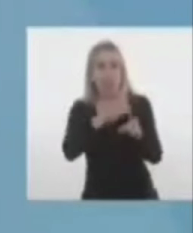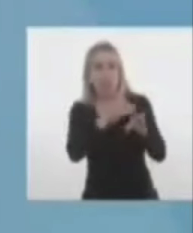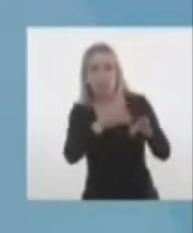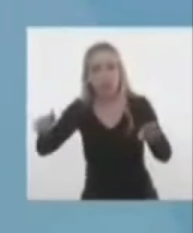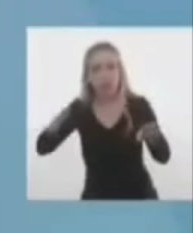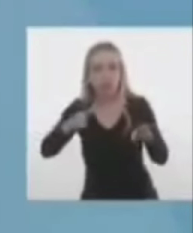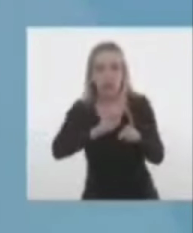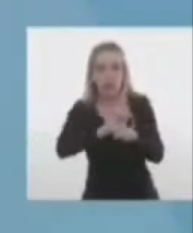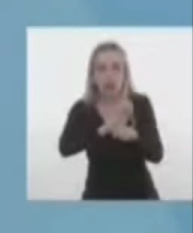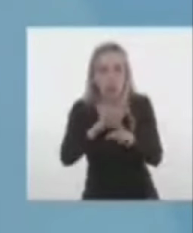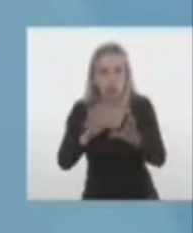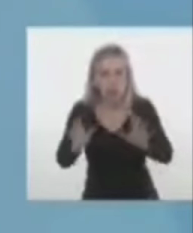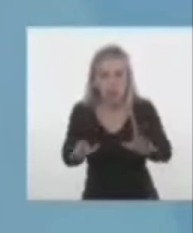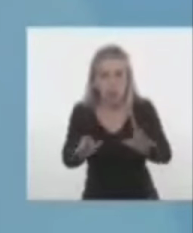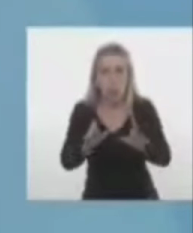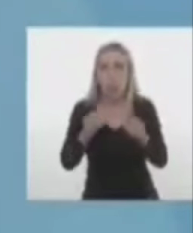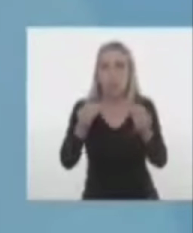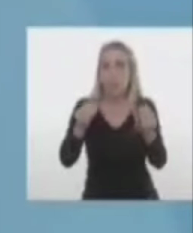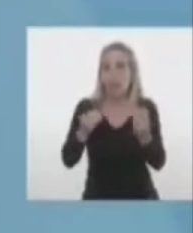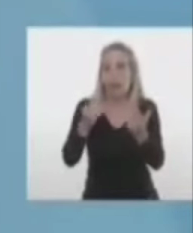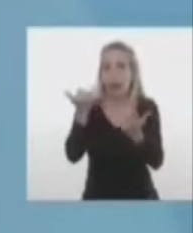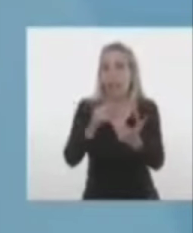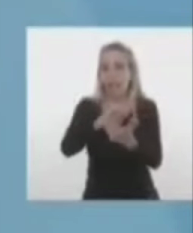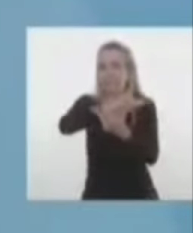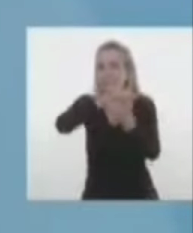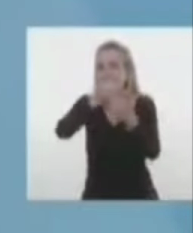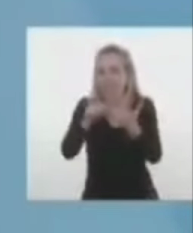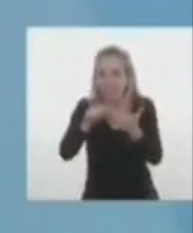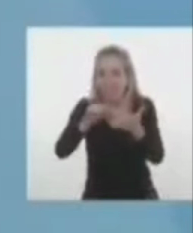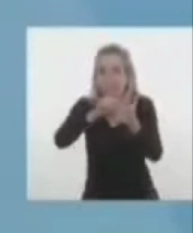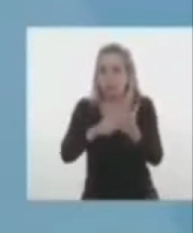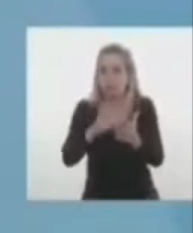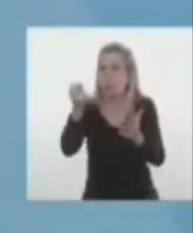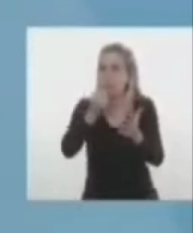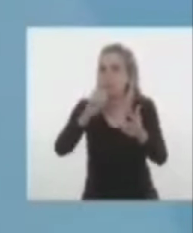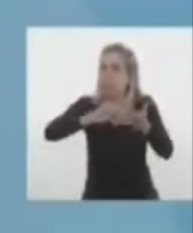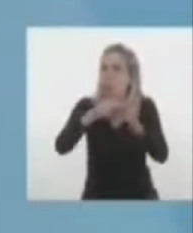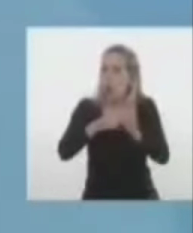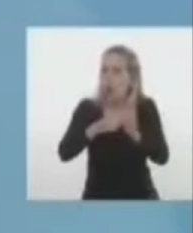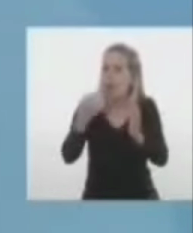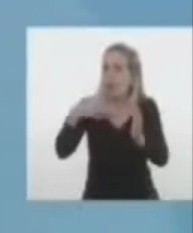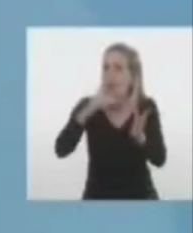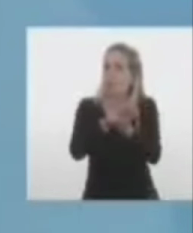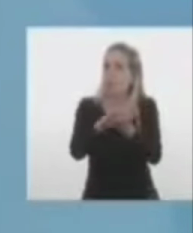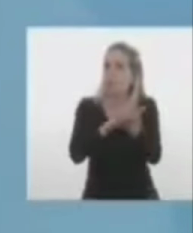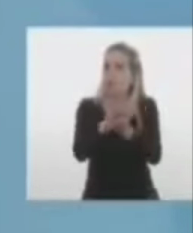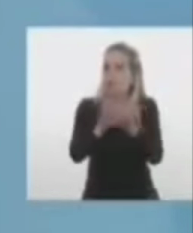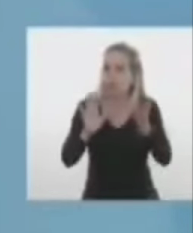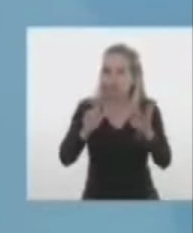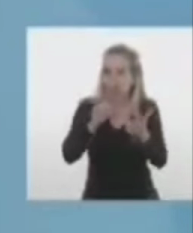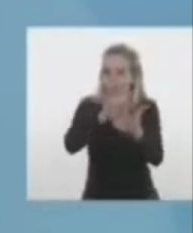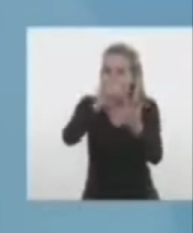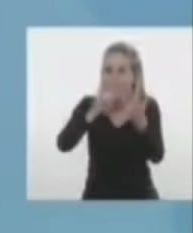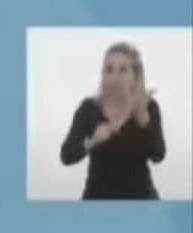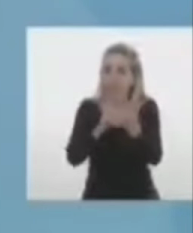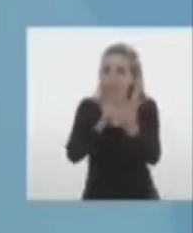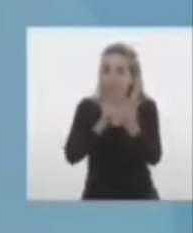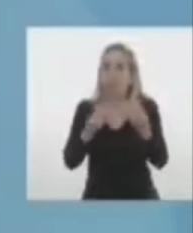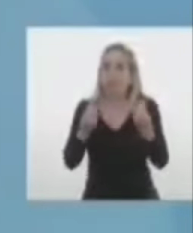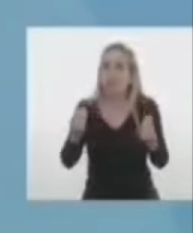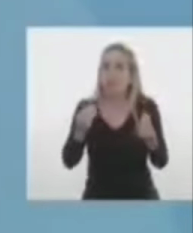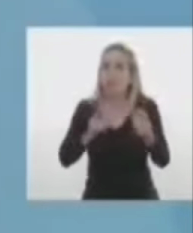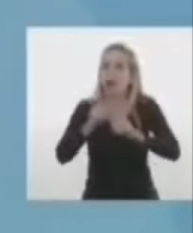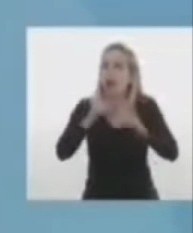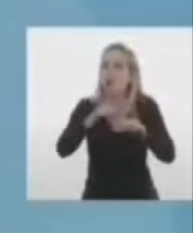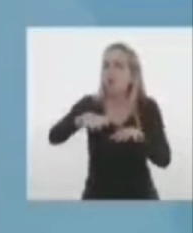que... Esto era predecible, Luis, que sucediera. Cuando vos loteas el poder de la forma que lo loteó Alberto, cuando vos te enterás que vas a ser